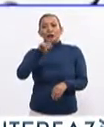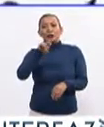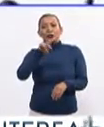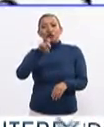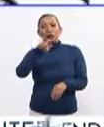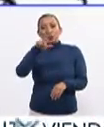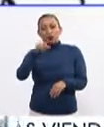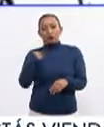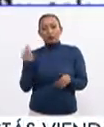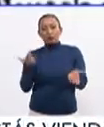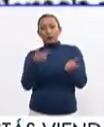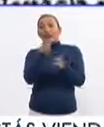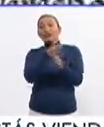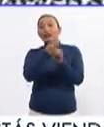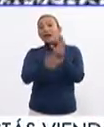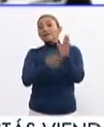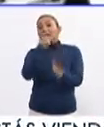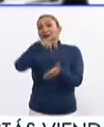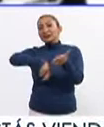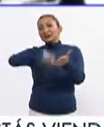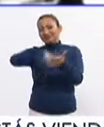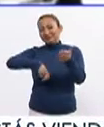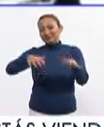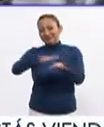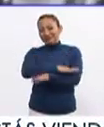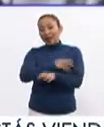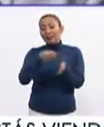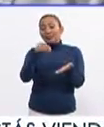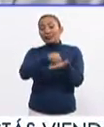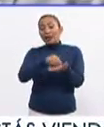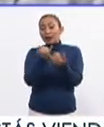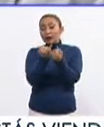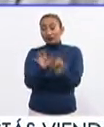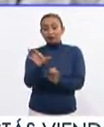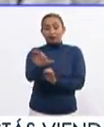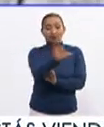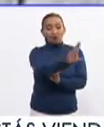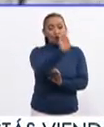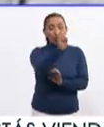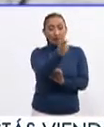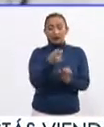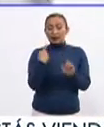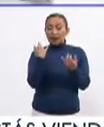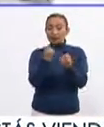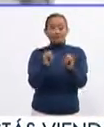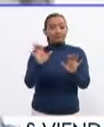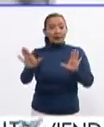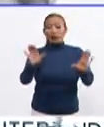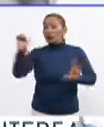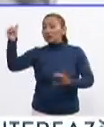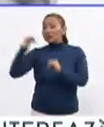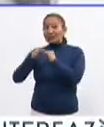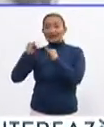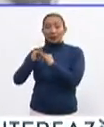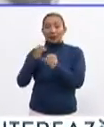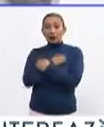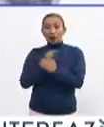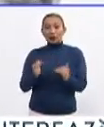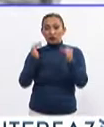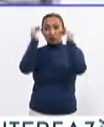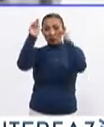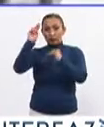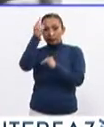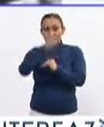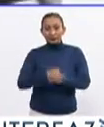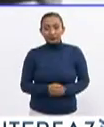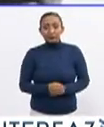Portillo, se presentó la tercera reforma que establecía dotar de autonomía a las universidades y a las demás instituciones de educación